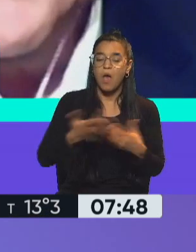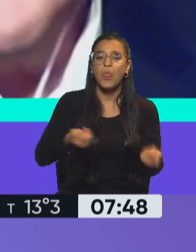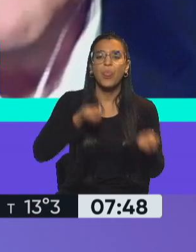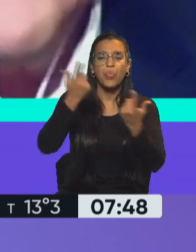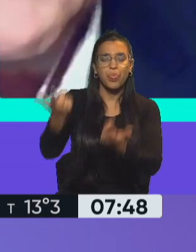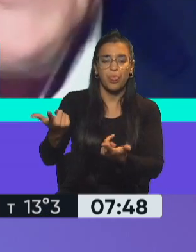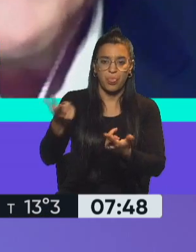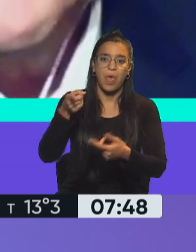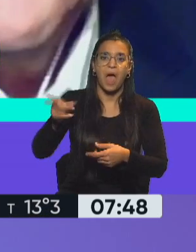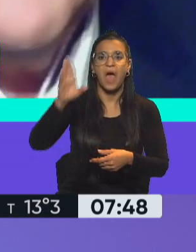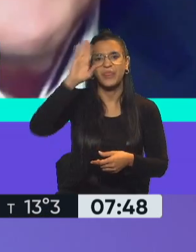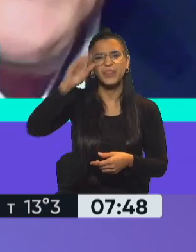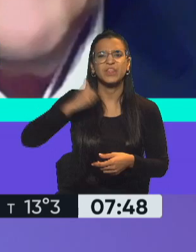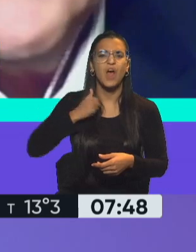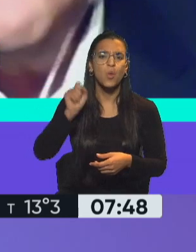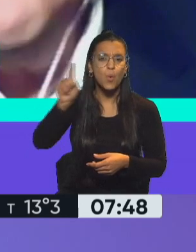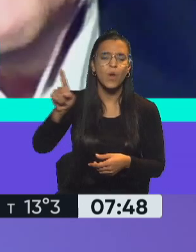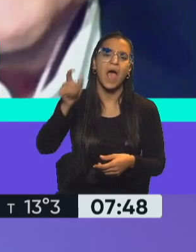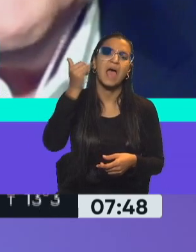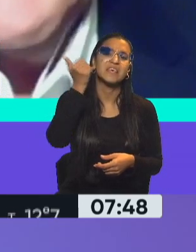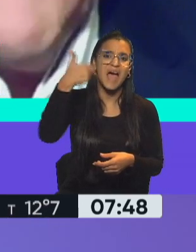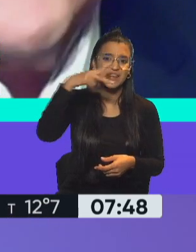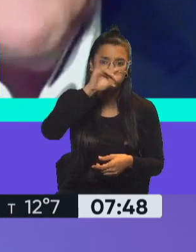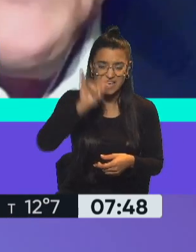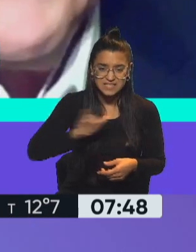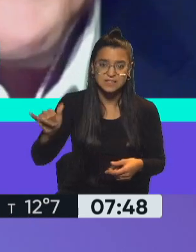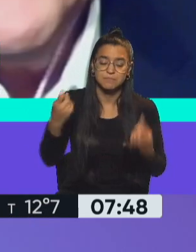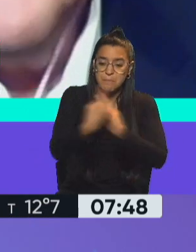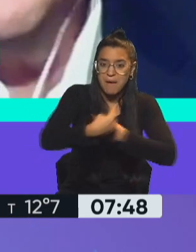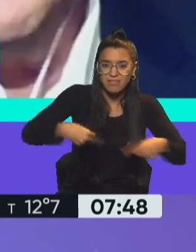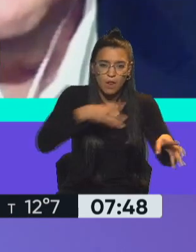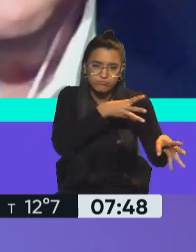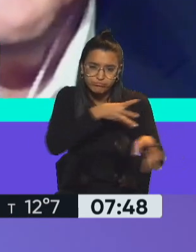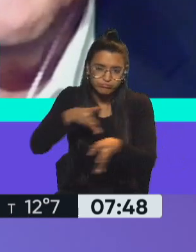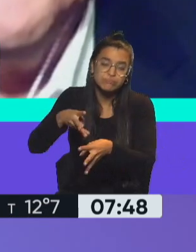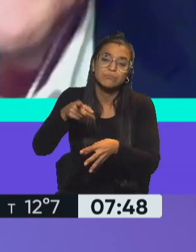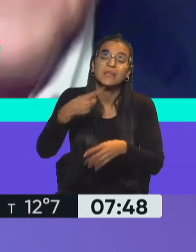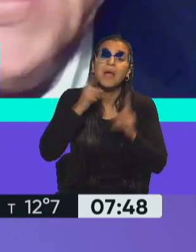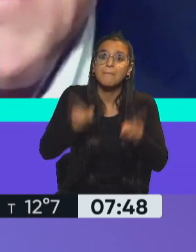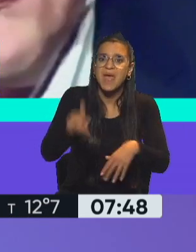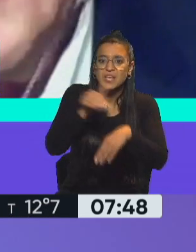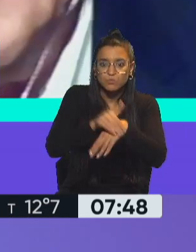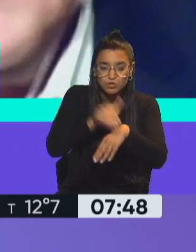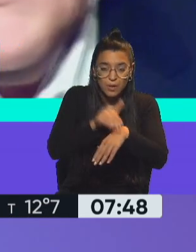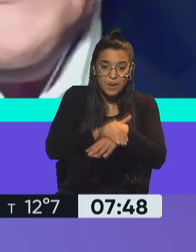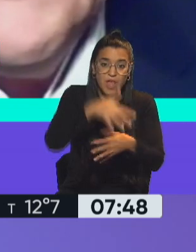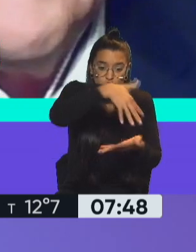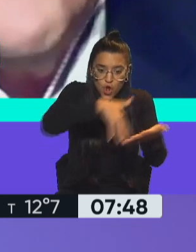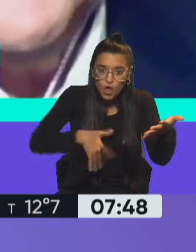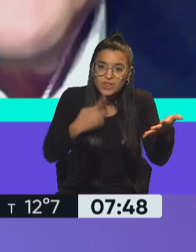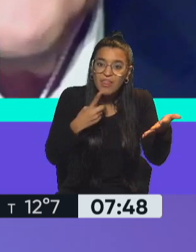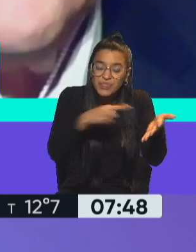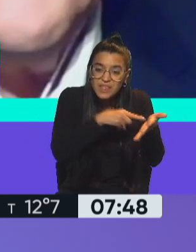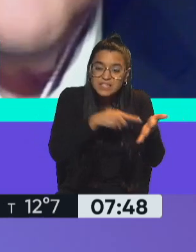proveyendo a la dictadura de Áñez de material bélico y la responsabilidad que también tiene en esa nota